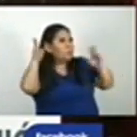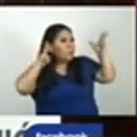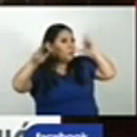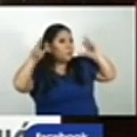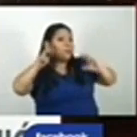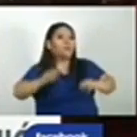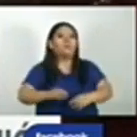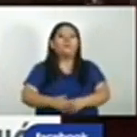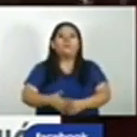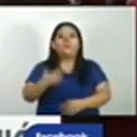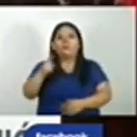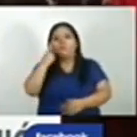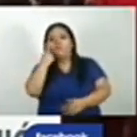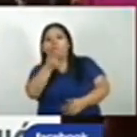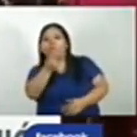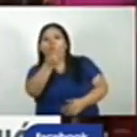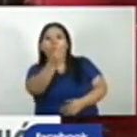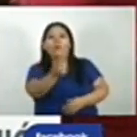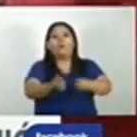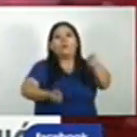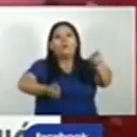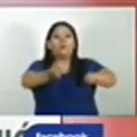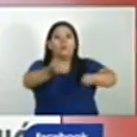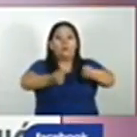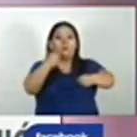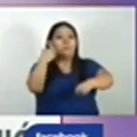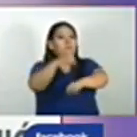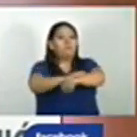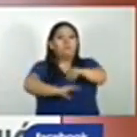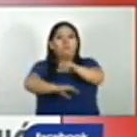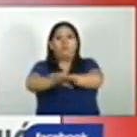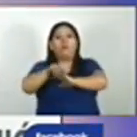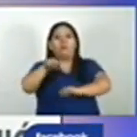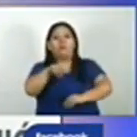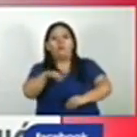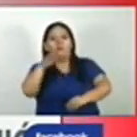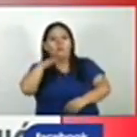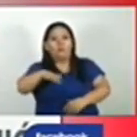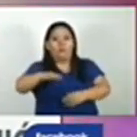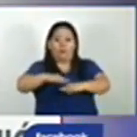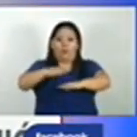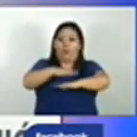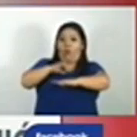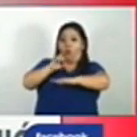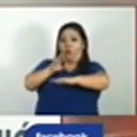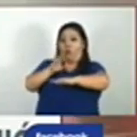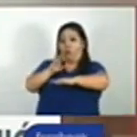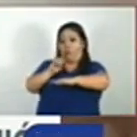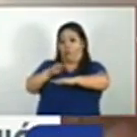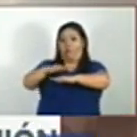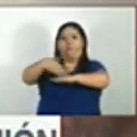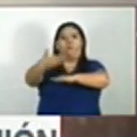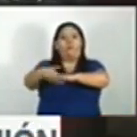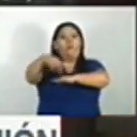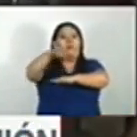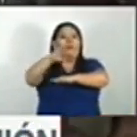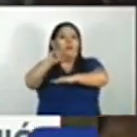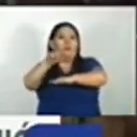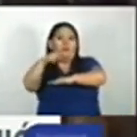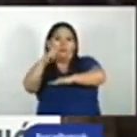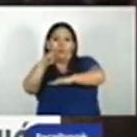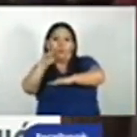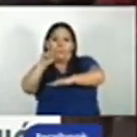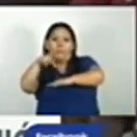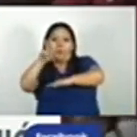Las autoridades detuvieron al conductor del tráiler en un peaje entre las ciudades de Córdoba y Coatzacoalcos.